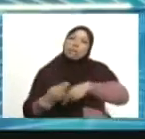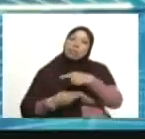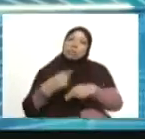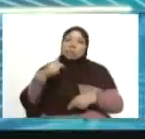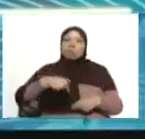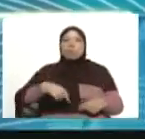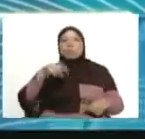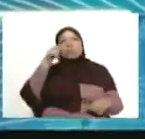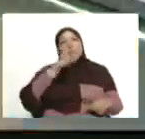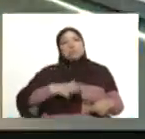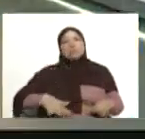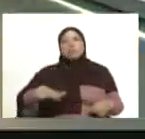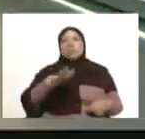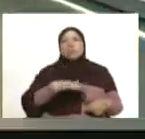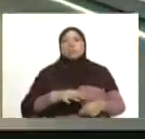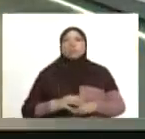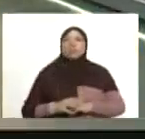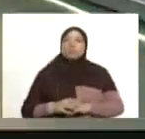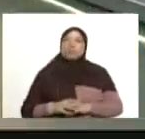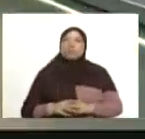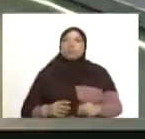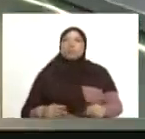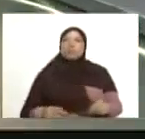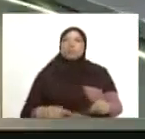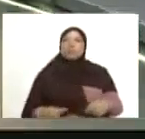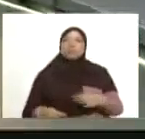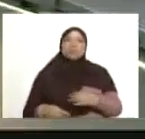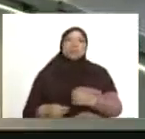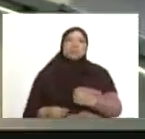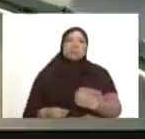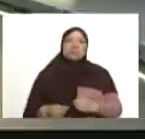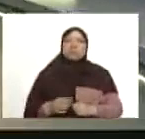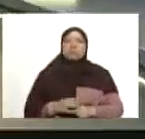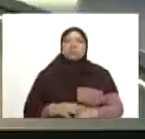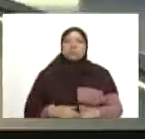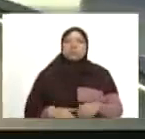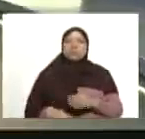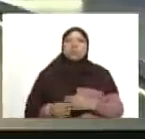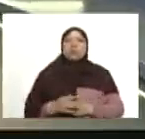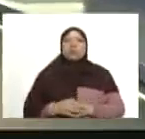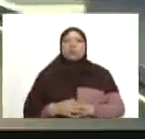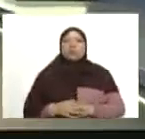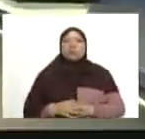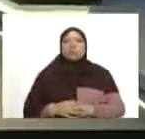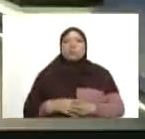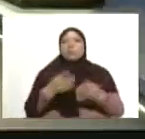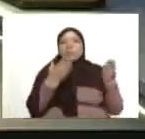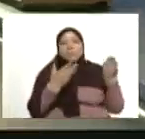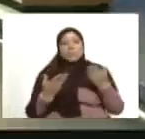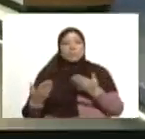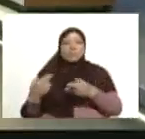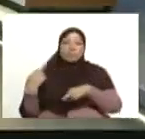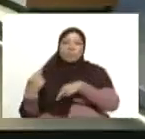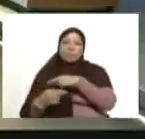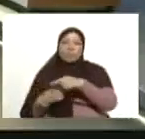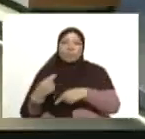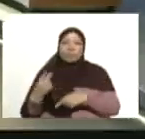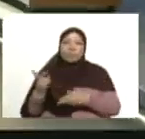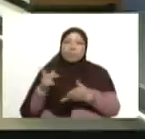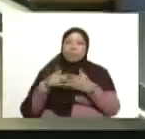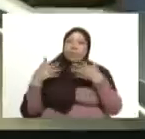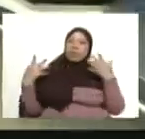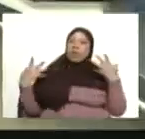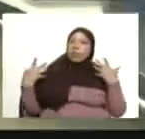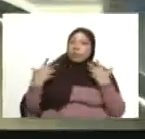el país. Hablando de revolución de pie, me pongo de pie. Vente, Neidimar, vente, Carlos. Vamos a estar aquí